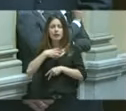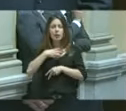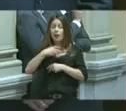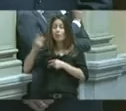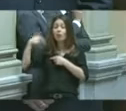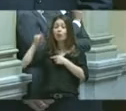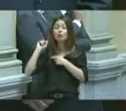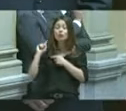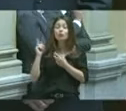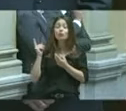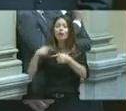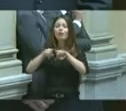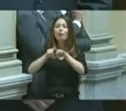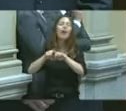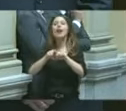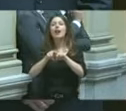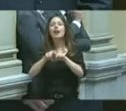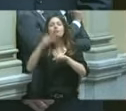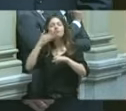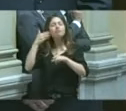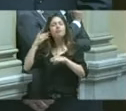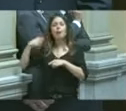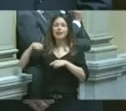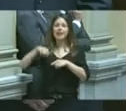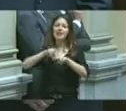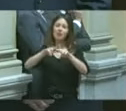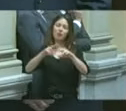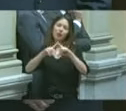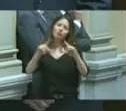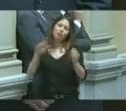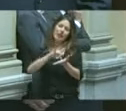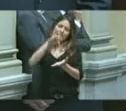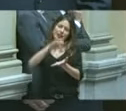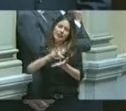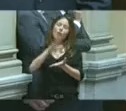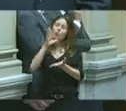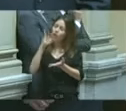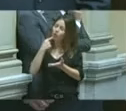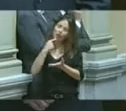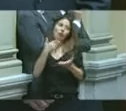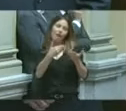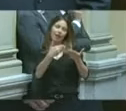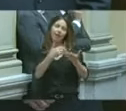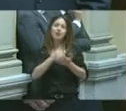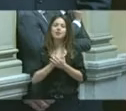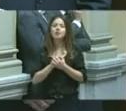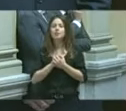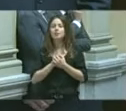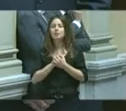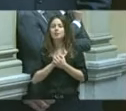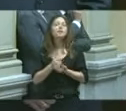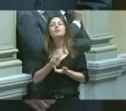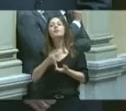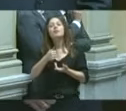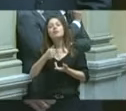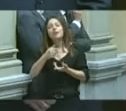entendéis sin haber tenido el honor de ser presidentes del Principado de Asturias. Por eso os doy las gracias. Yo voy detrás